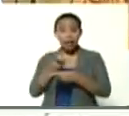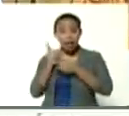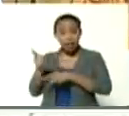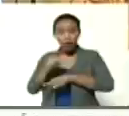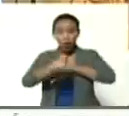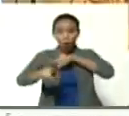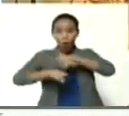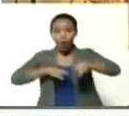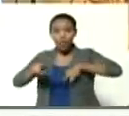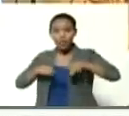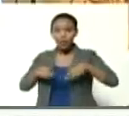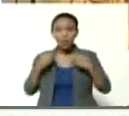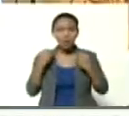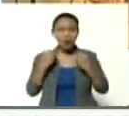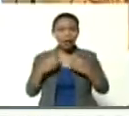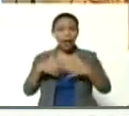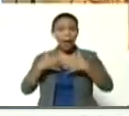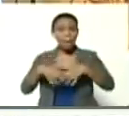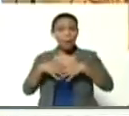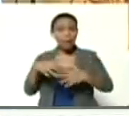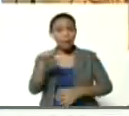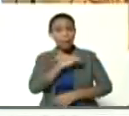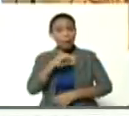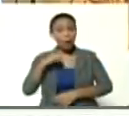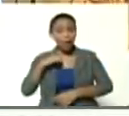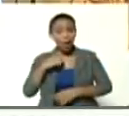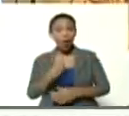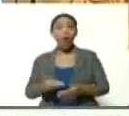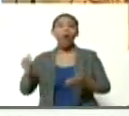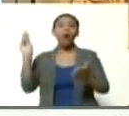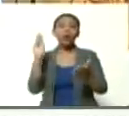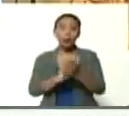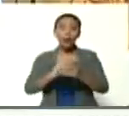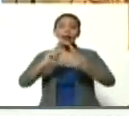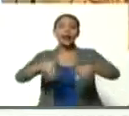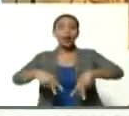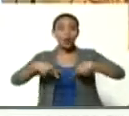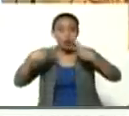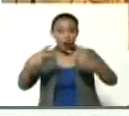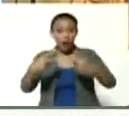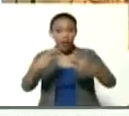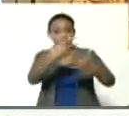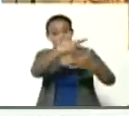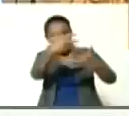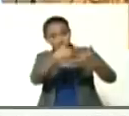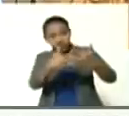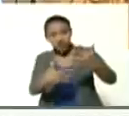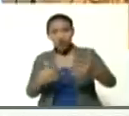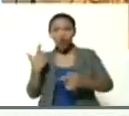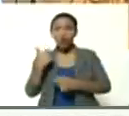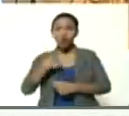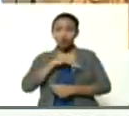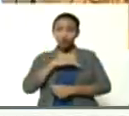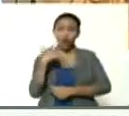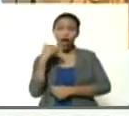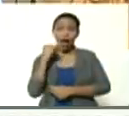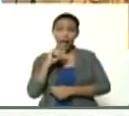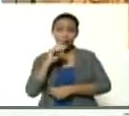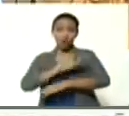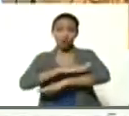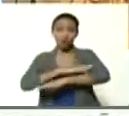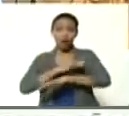coordinación para que las empresas privadas vuelvan a renovar sus nóminas. Nosotros tenemos las nóminas porque así